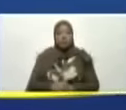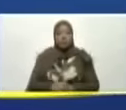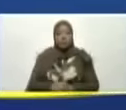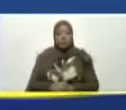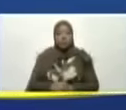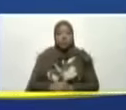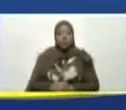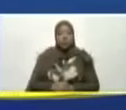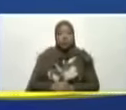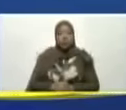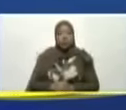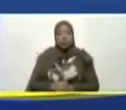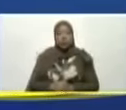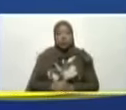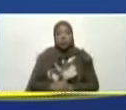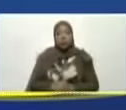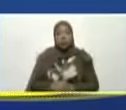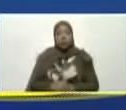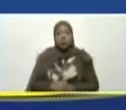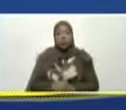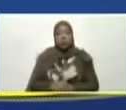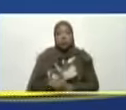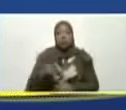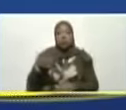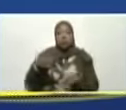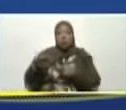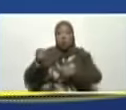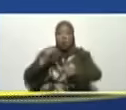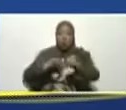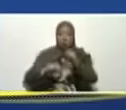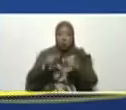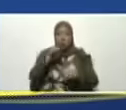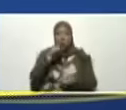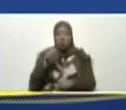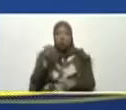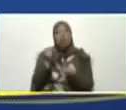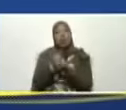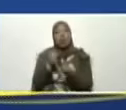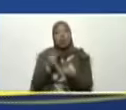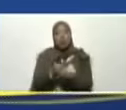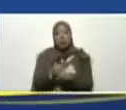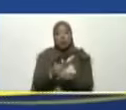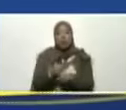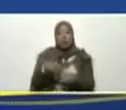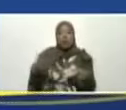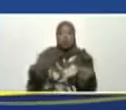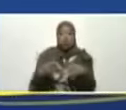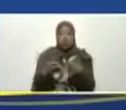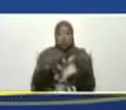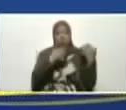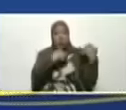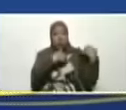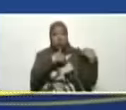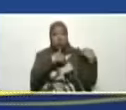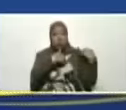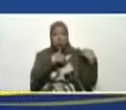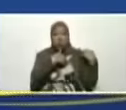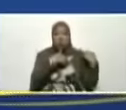la Dirección General de Contrainteligencia, el DGCIM, reconstruirse desde